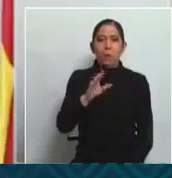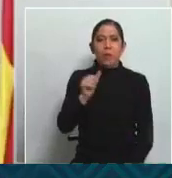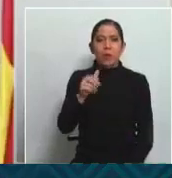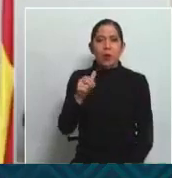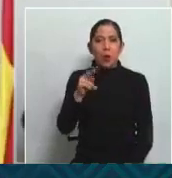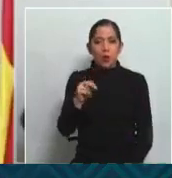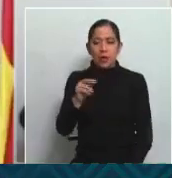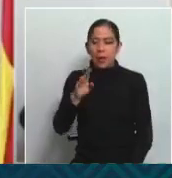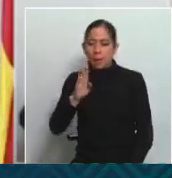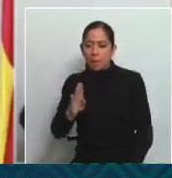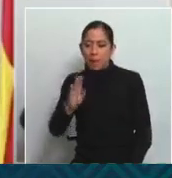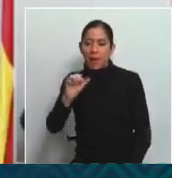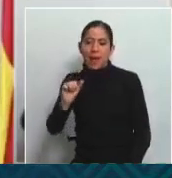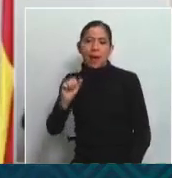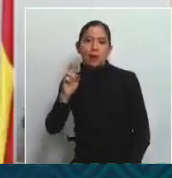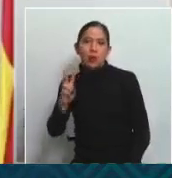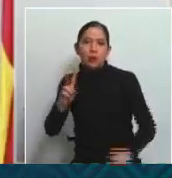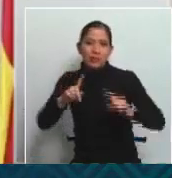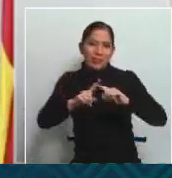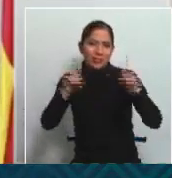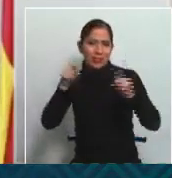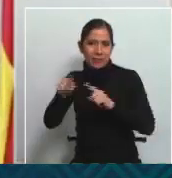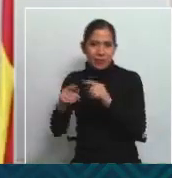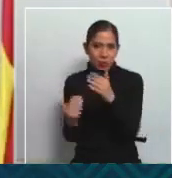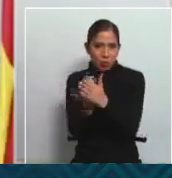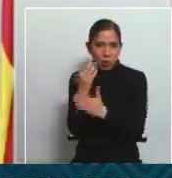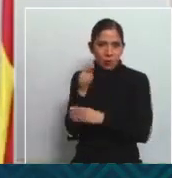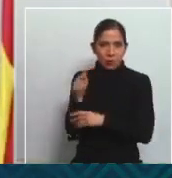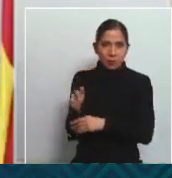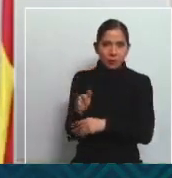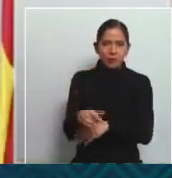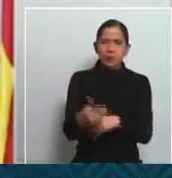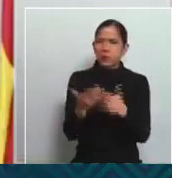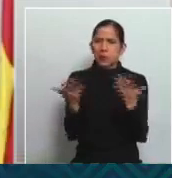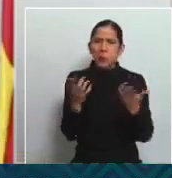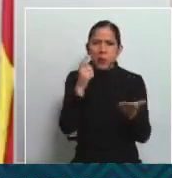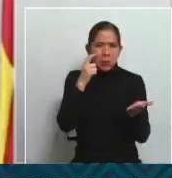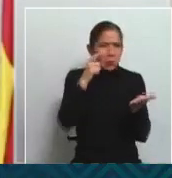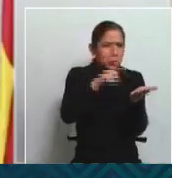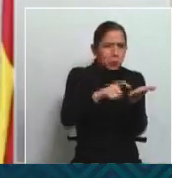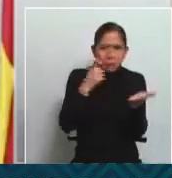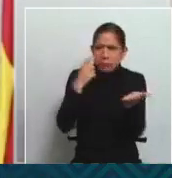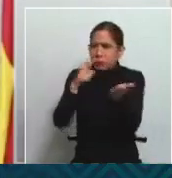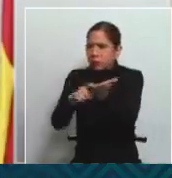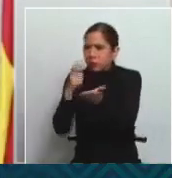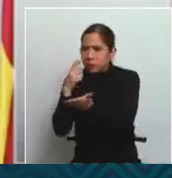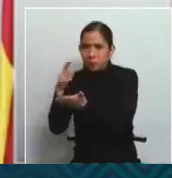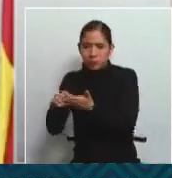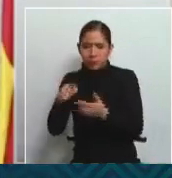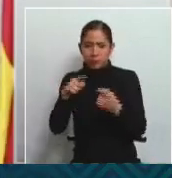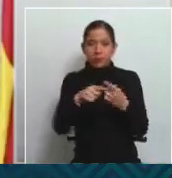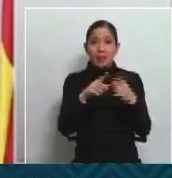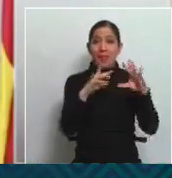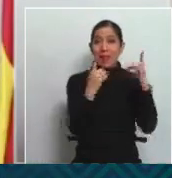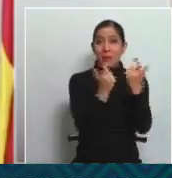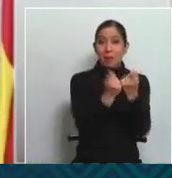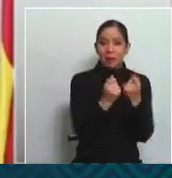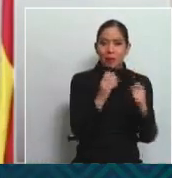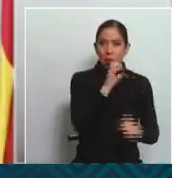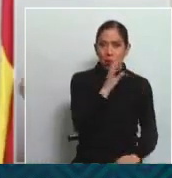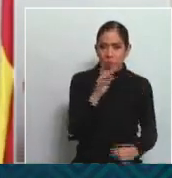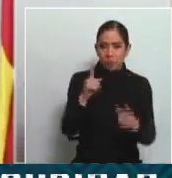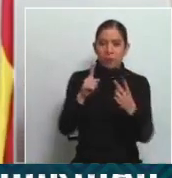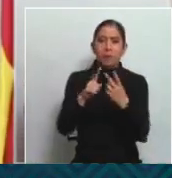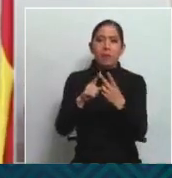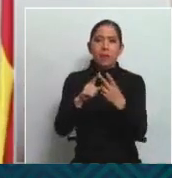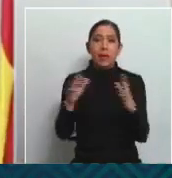Omicron. Muestras que han sido detectadas en los departamentos de Cochabamba, La Paz